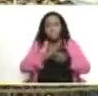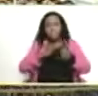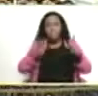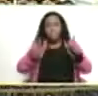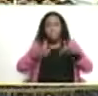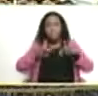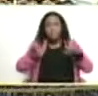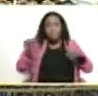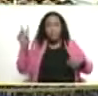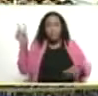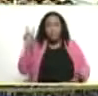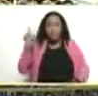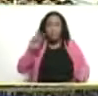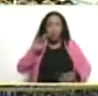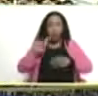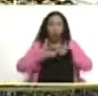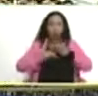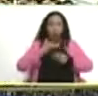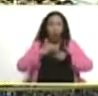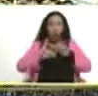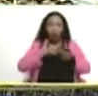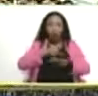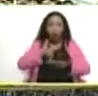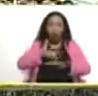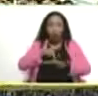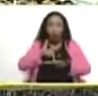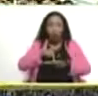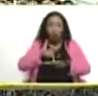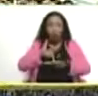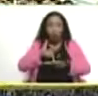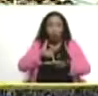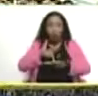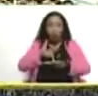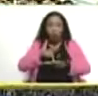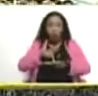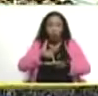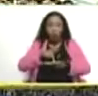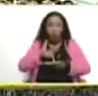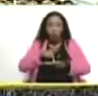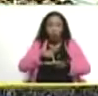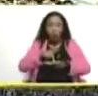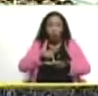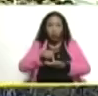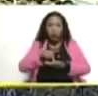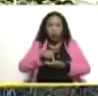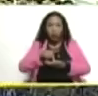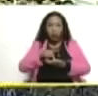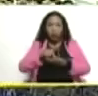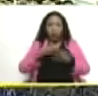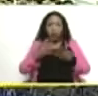Venezuela, de consolidación de la presencia del Estado y de la cohesión del país.